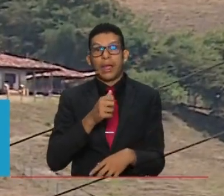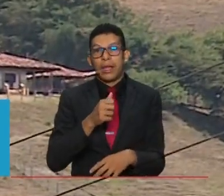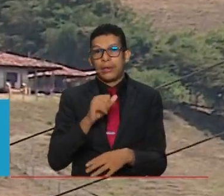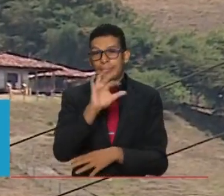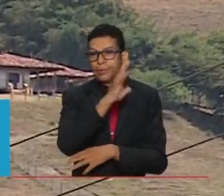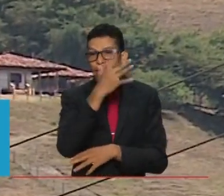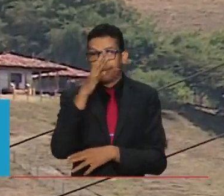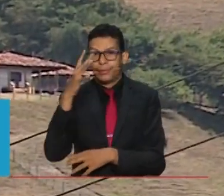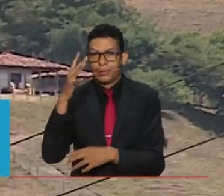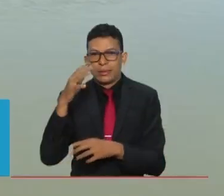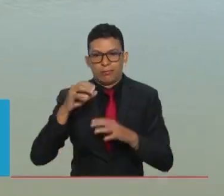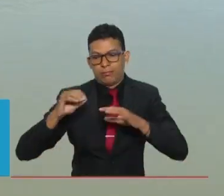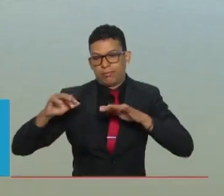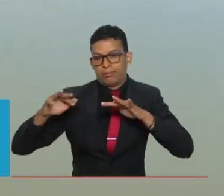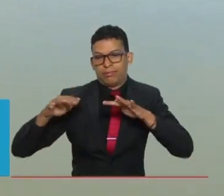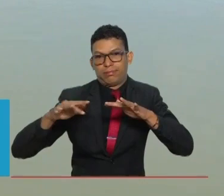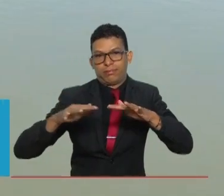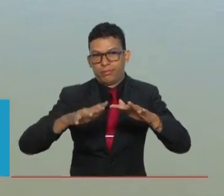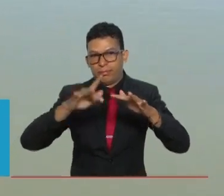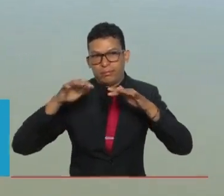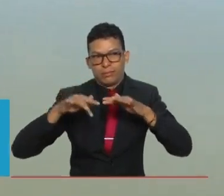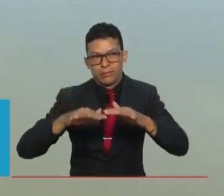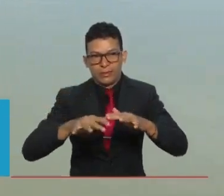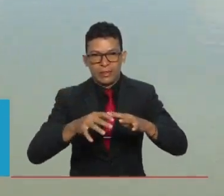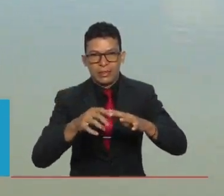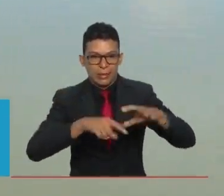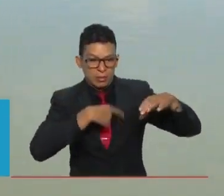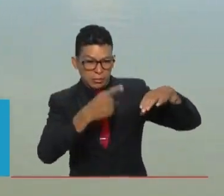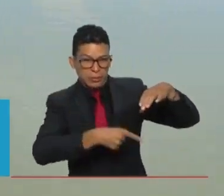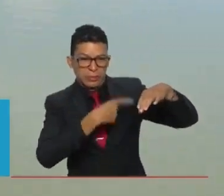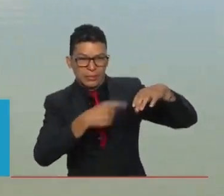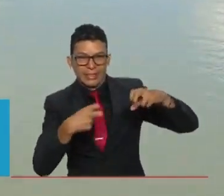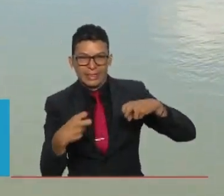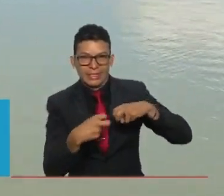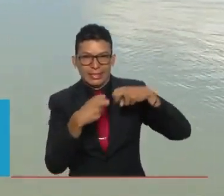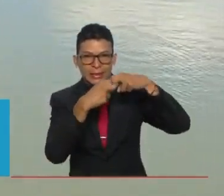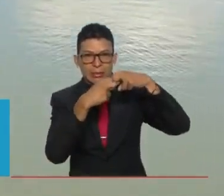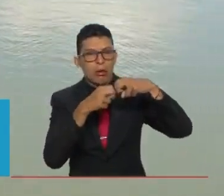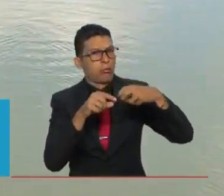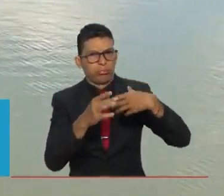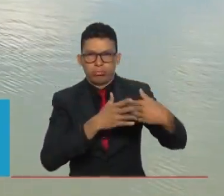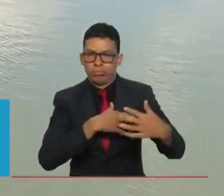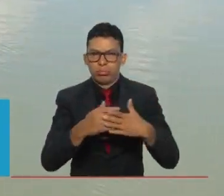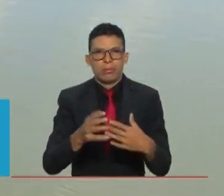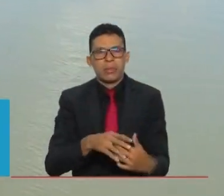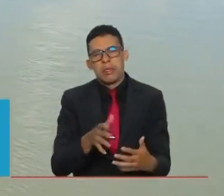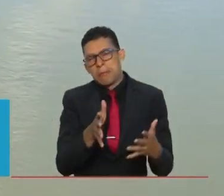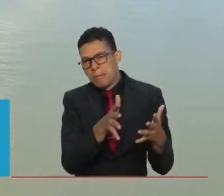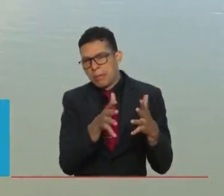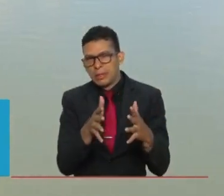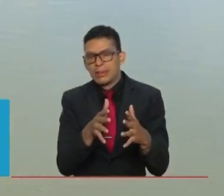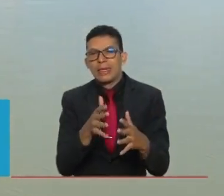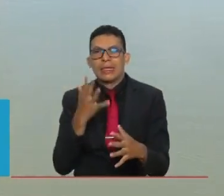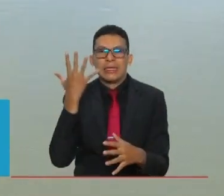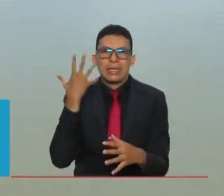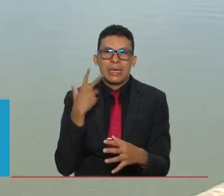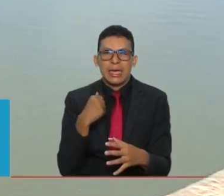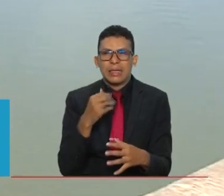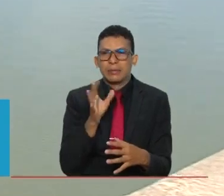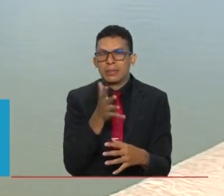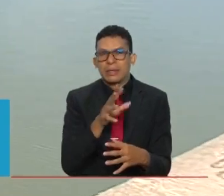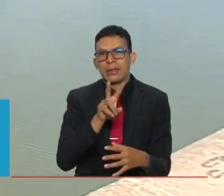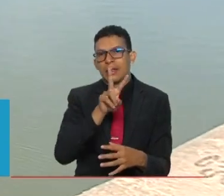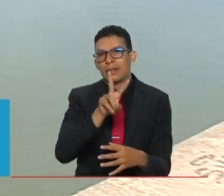tuvieran el abastecimiento de las fuentes superficiales, las que cuentan con ello, nos daría para un número de días cercano a